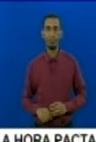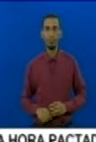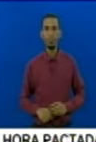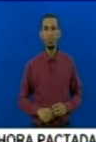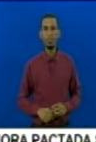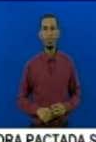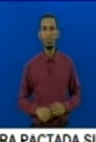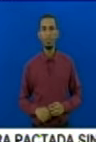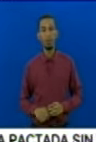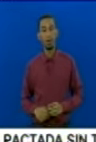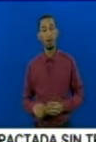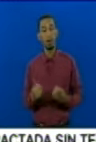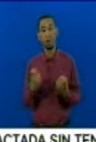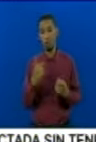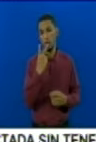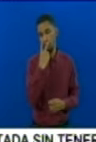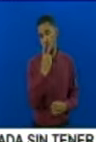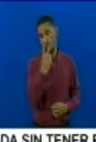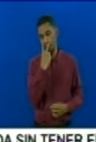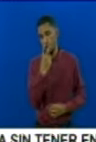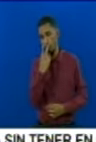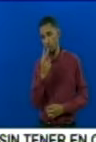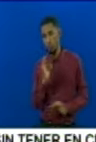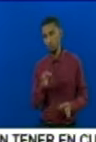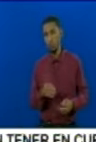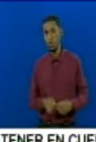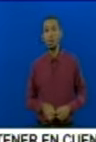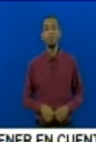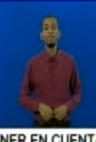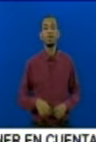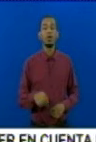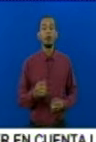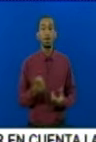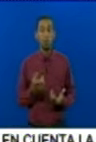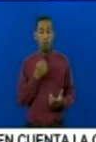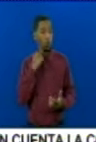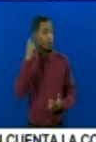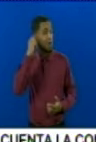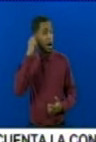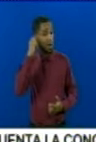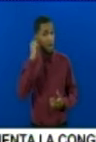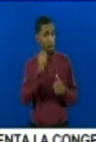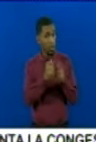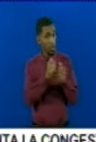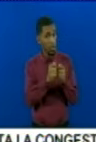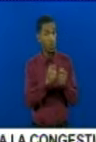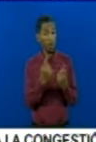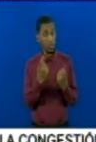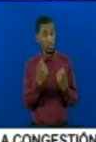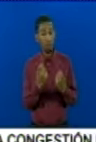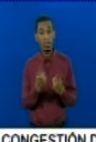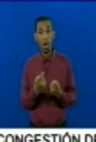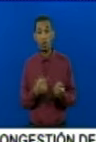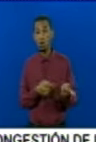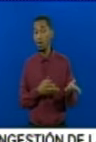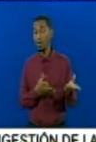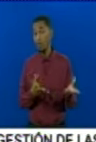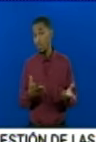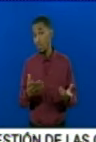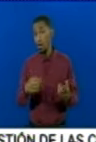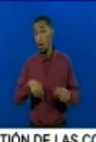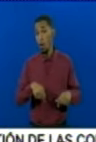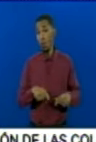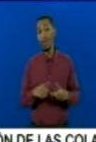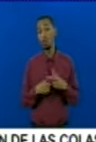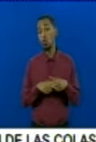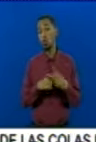duda alguna, que hay que atender, claro, directamente. Para que le escribe es una afectada que tenemos que dar solución. Claro. Porque lo que sí tiene que quedar claro es que